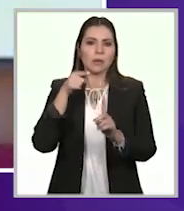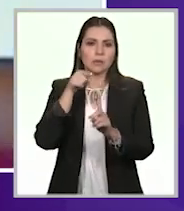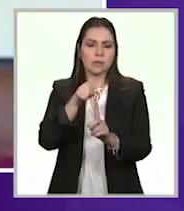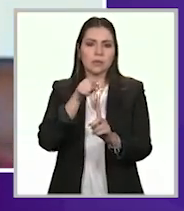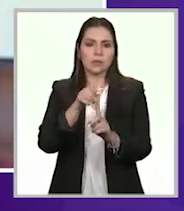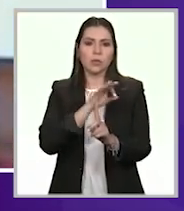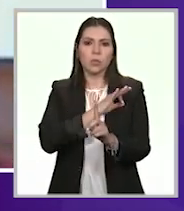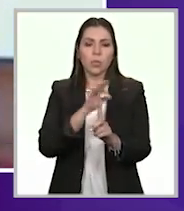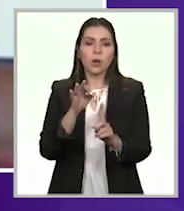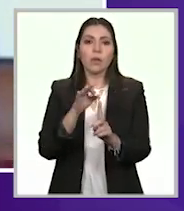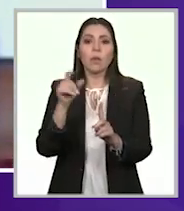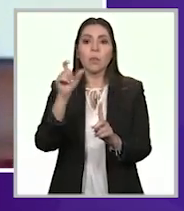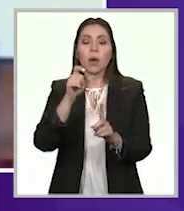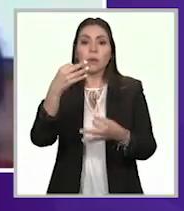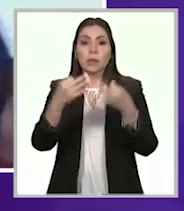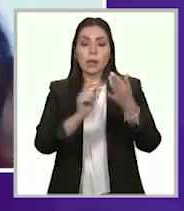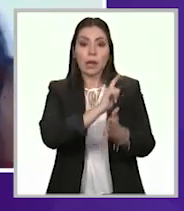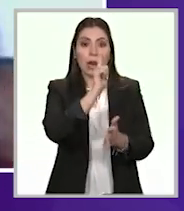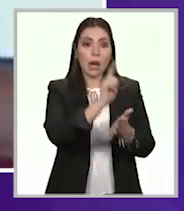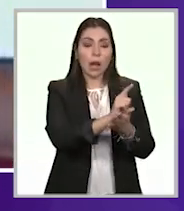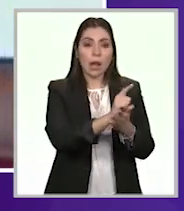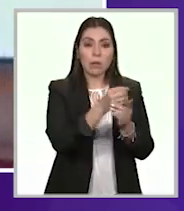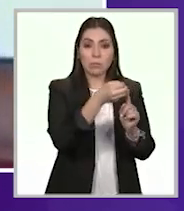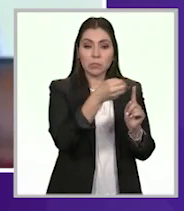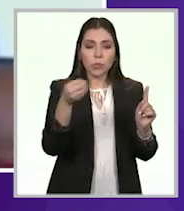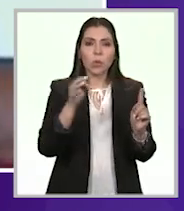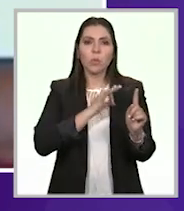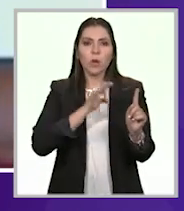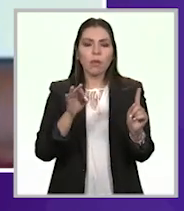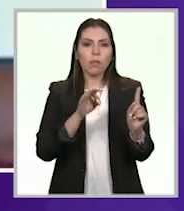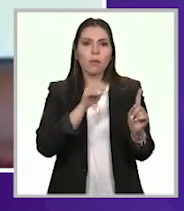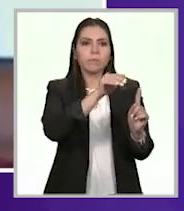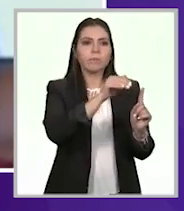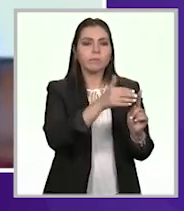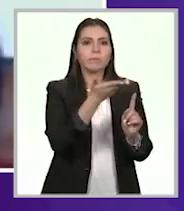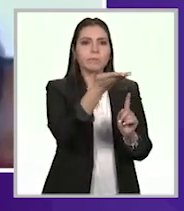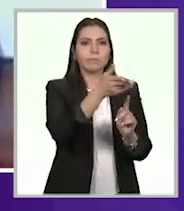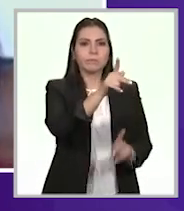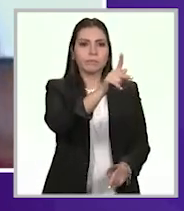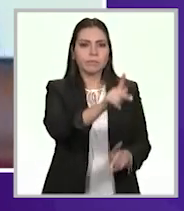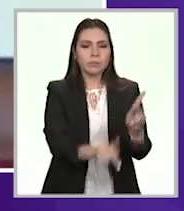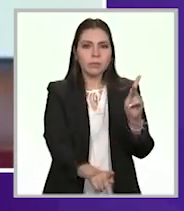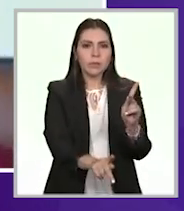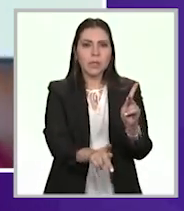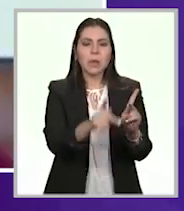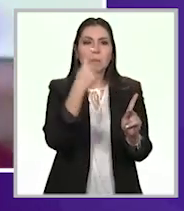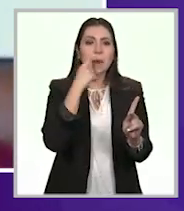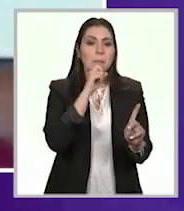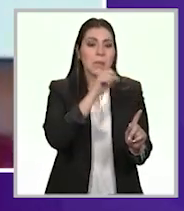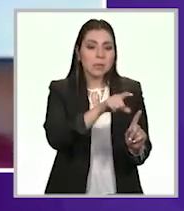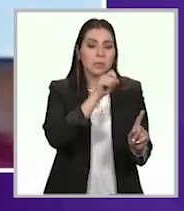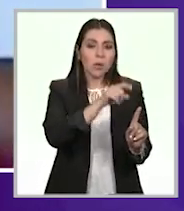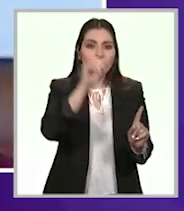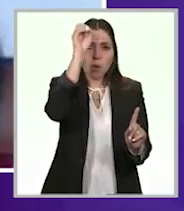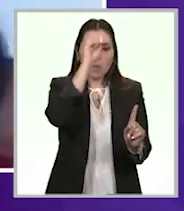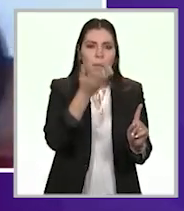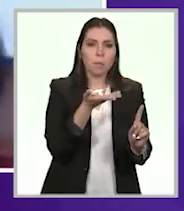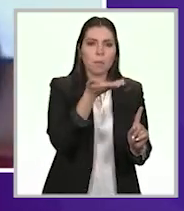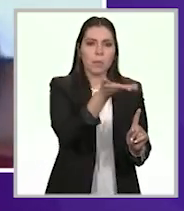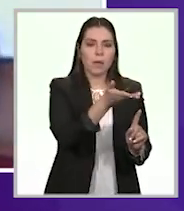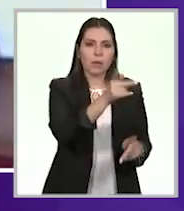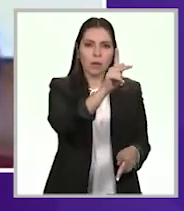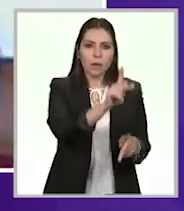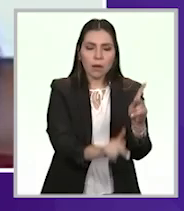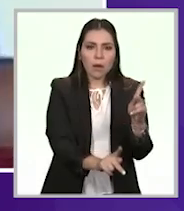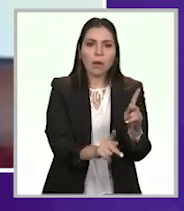una puerta, ¿no?, que es la interrupción de la jurisprudencia, donde sí que se puede dejar de sostener un